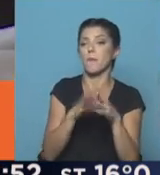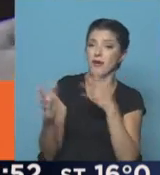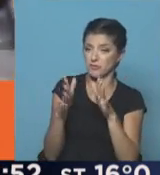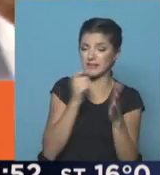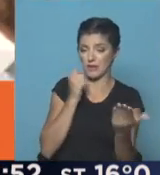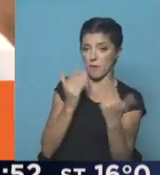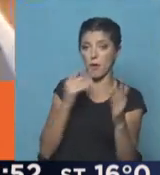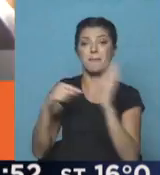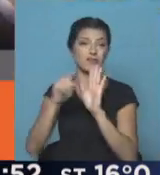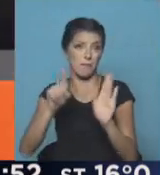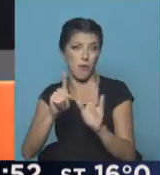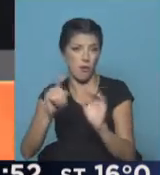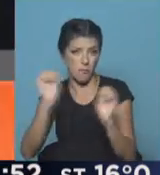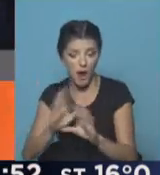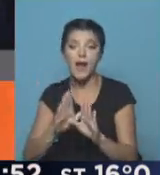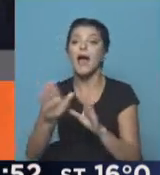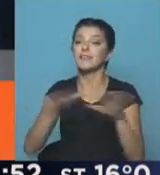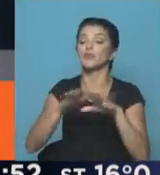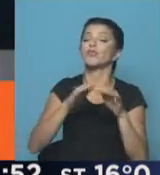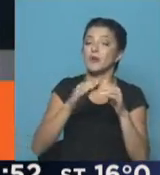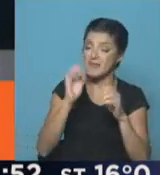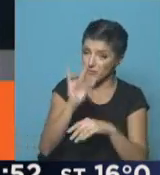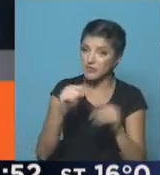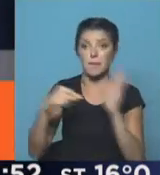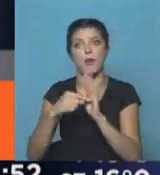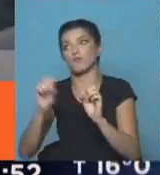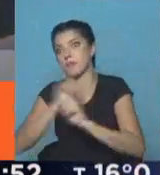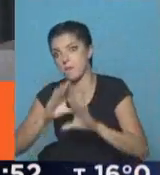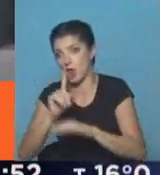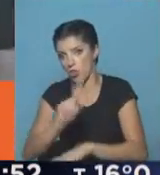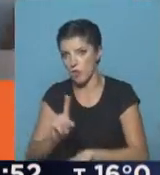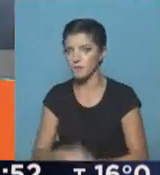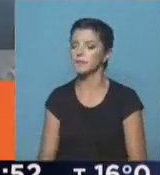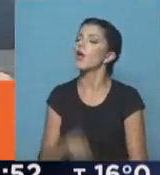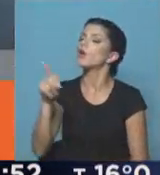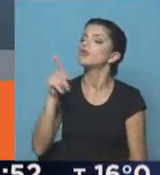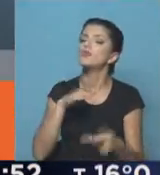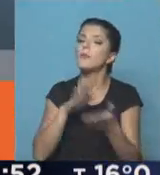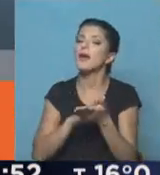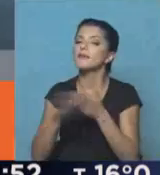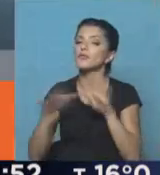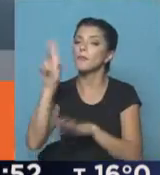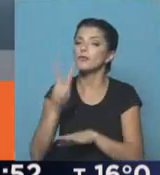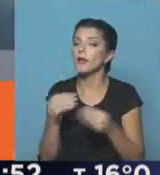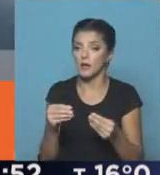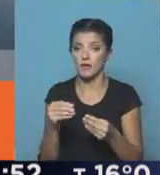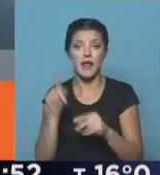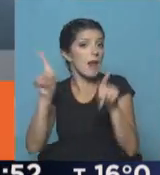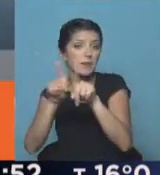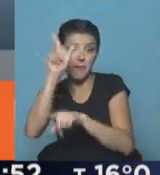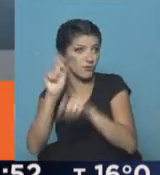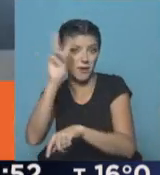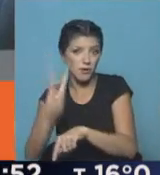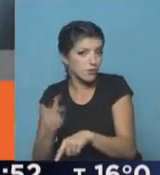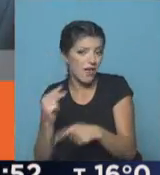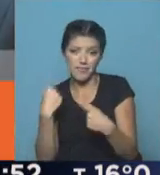en la situación de antes. Son momentos duros, pero no terribles. ¿El conflicto en Venezuela? ¿Qué opinión tiene, presidente, el conflicto en Venezuela? Que lo tienen que resolver los venezolanos, de forma